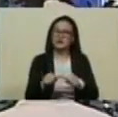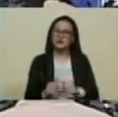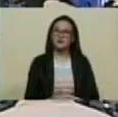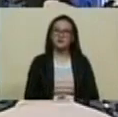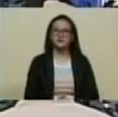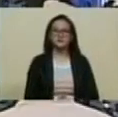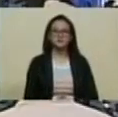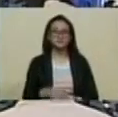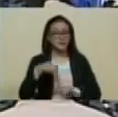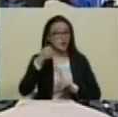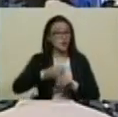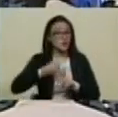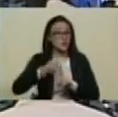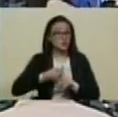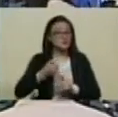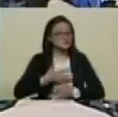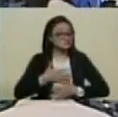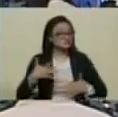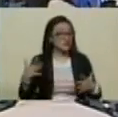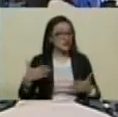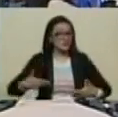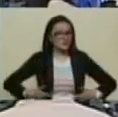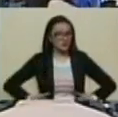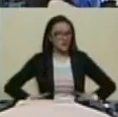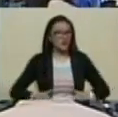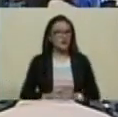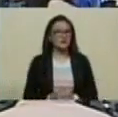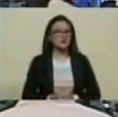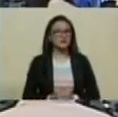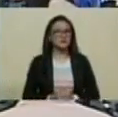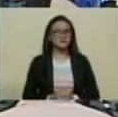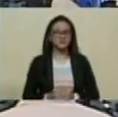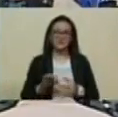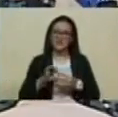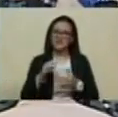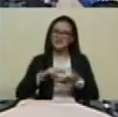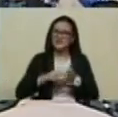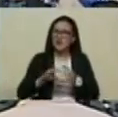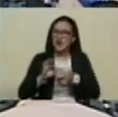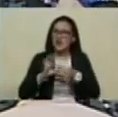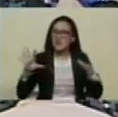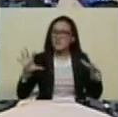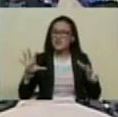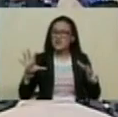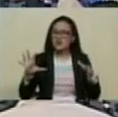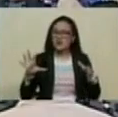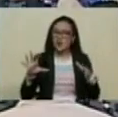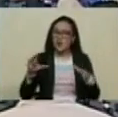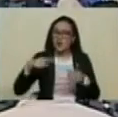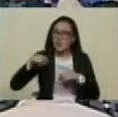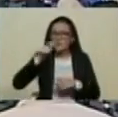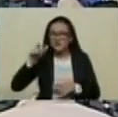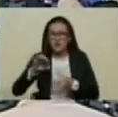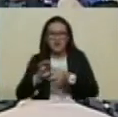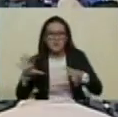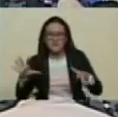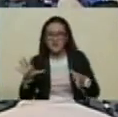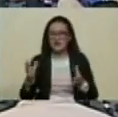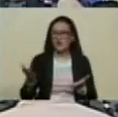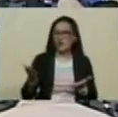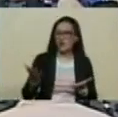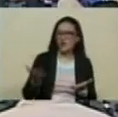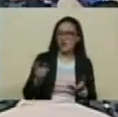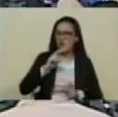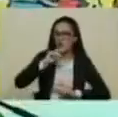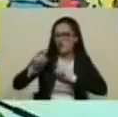Tenemos una batalla tremenda, porque los enemigos de la paz, de la